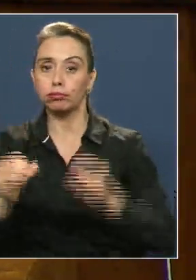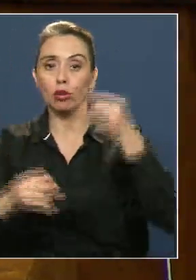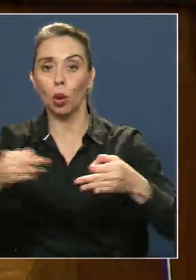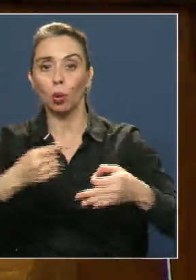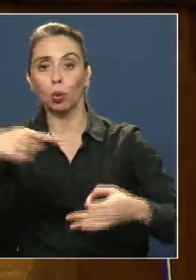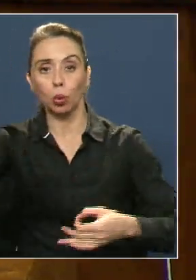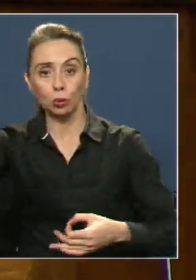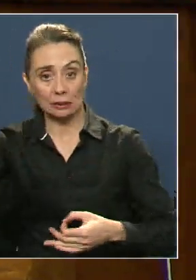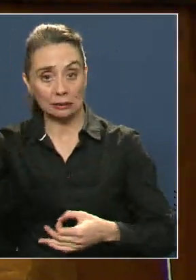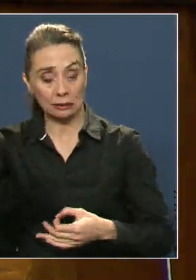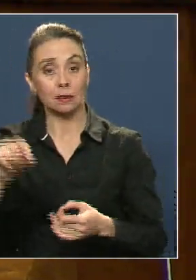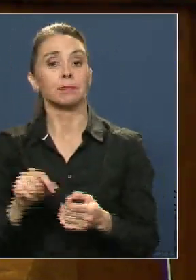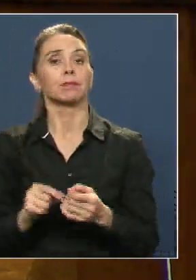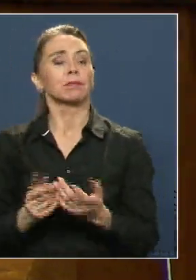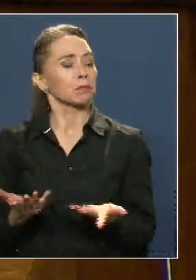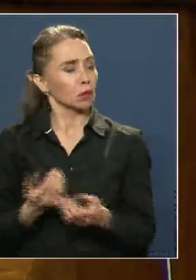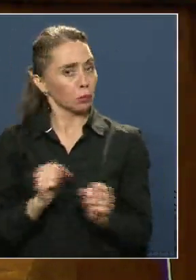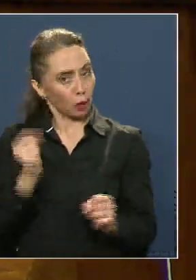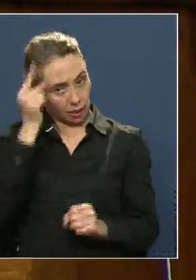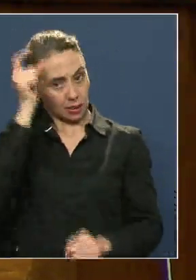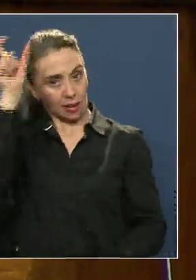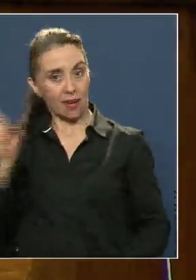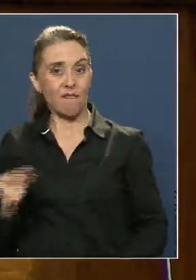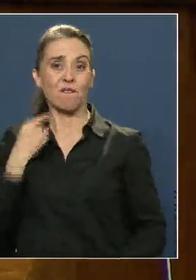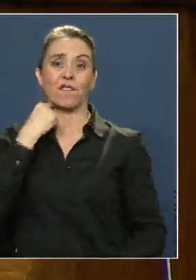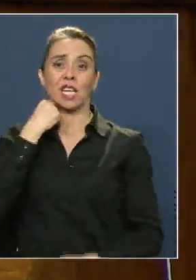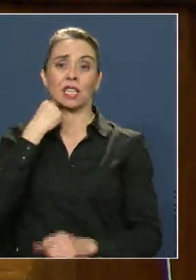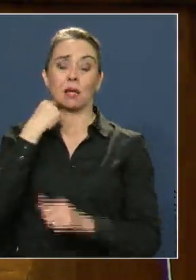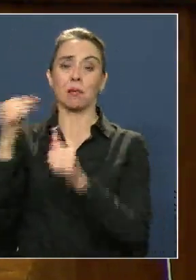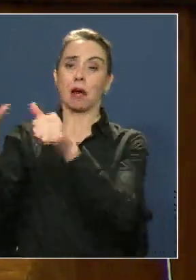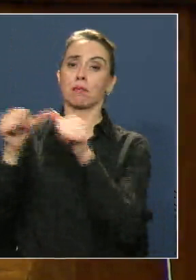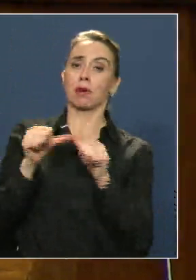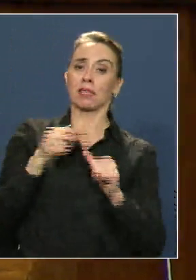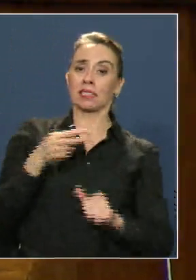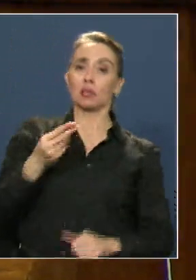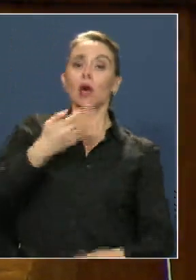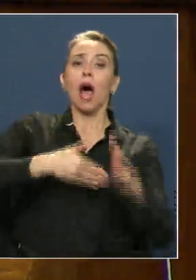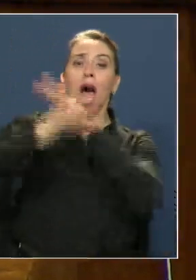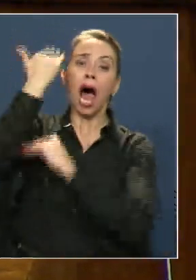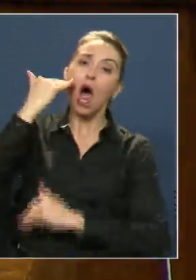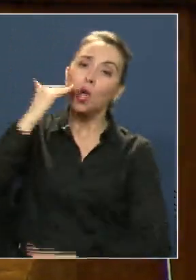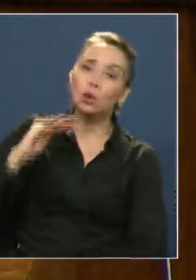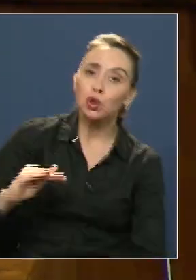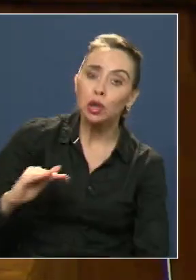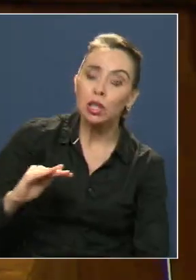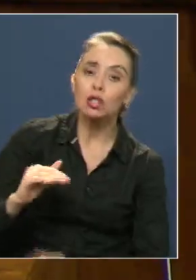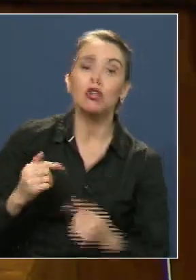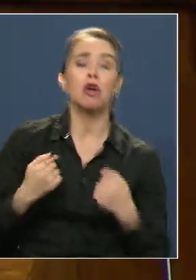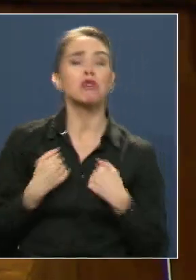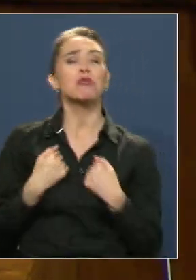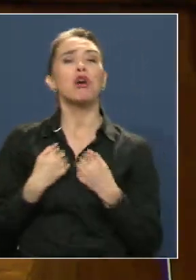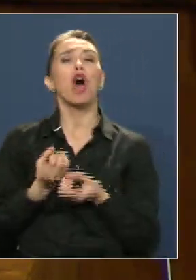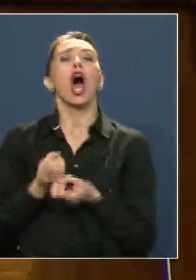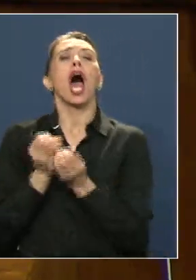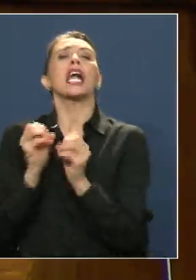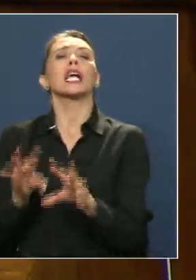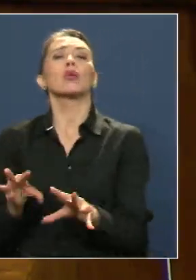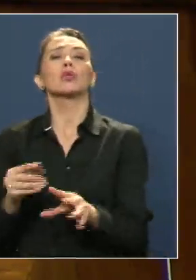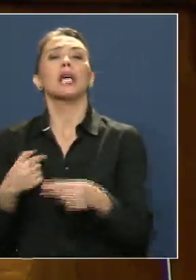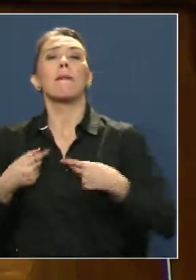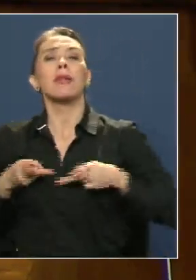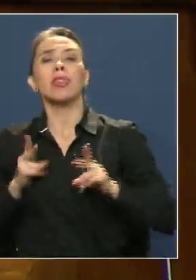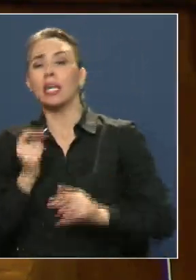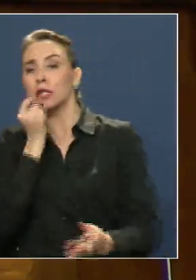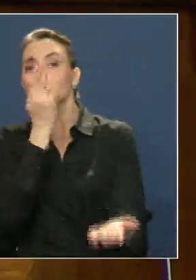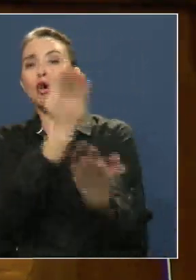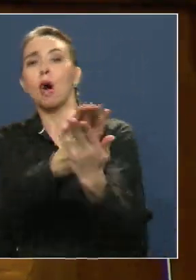No es razonable entender que una víctima de un delito sexual, cuando era menor de edad, renunció a sus derechos en este ámbito por no haber